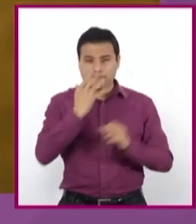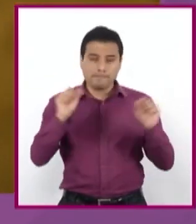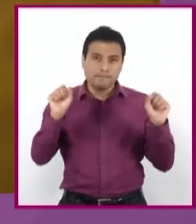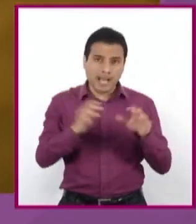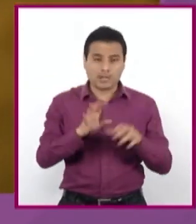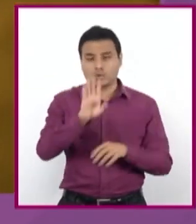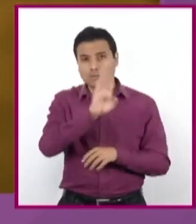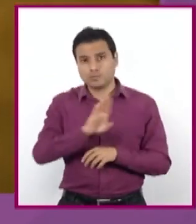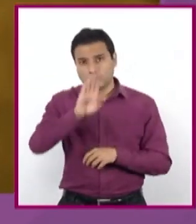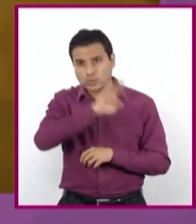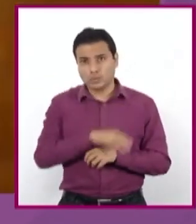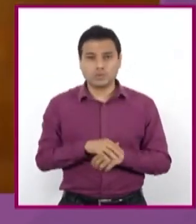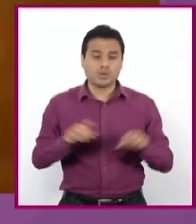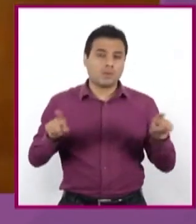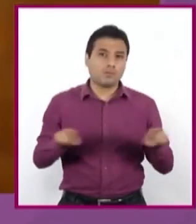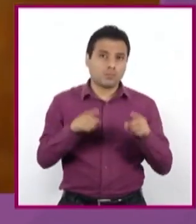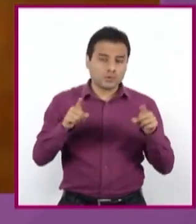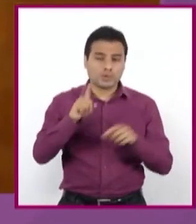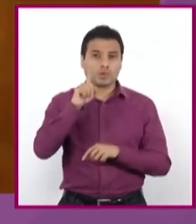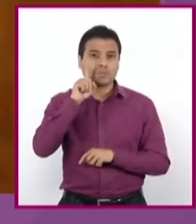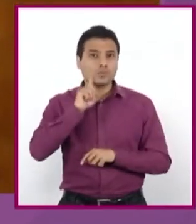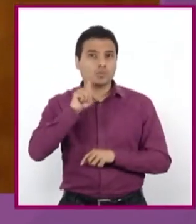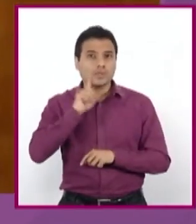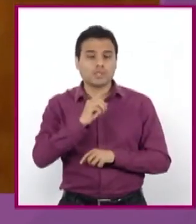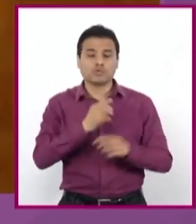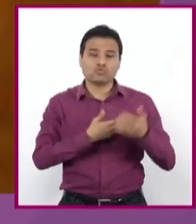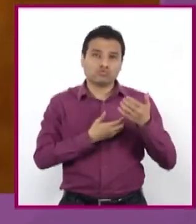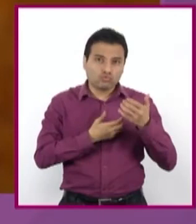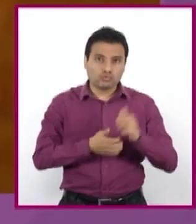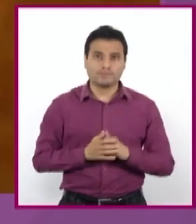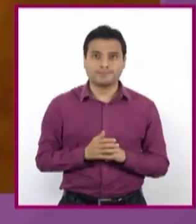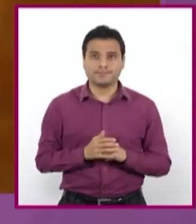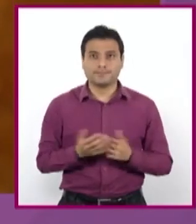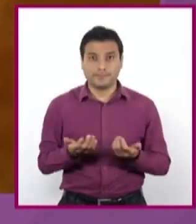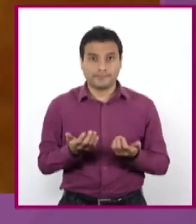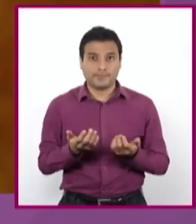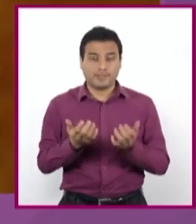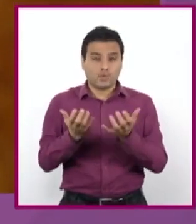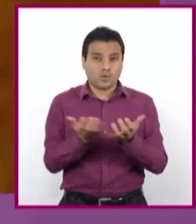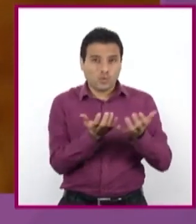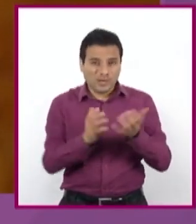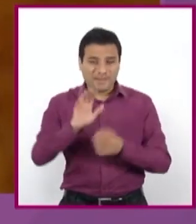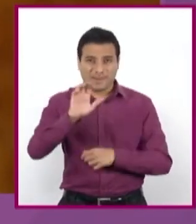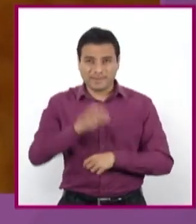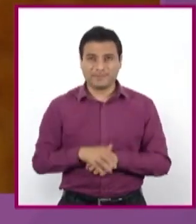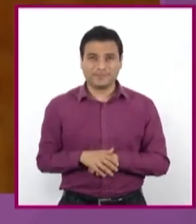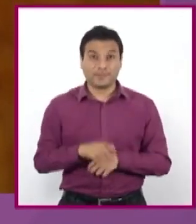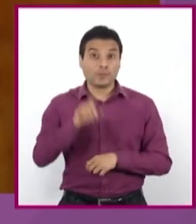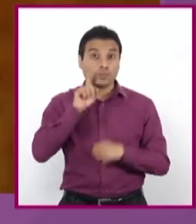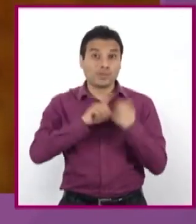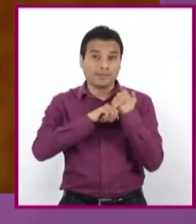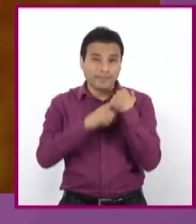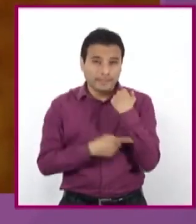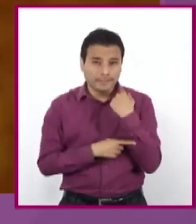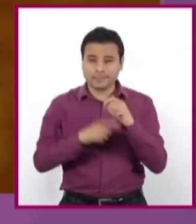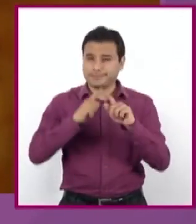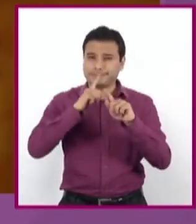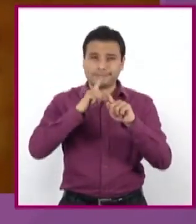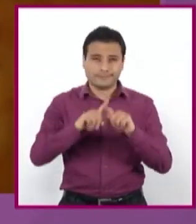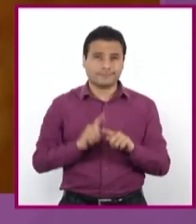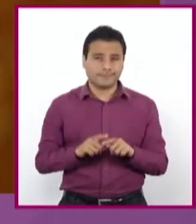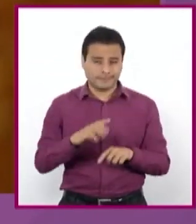hechiceros, músicos, mujeres cargando niños, cunas, mujeres en estado de preñez, entre otras.